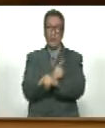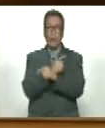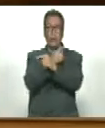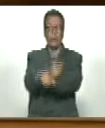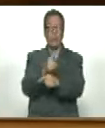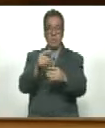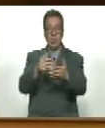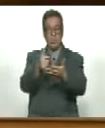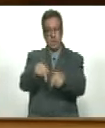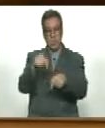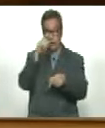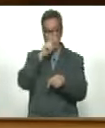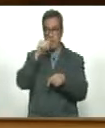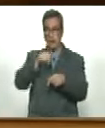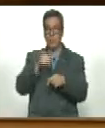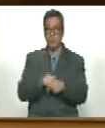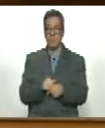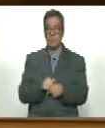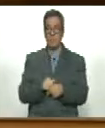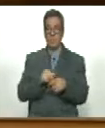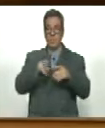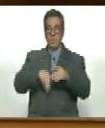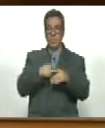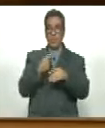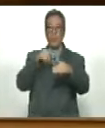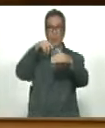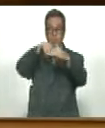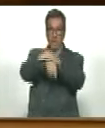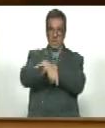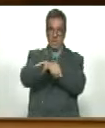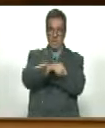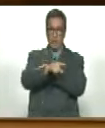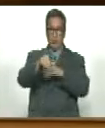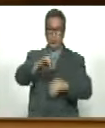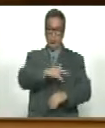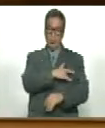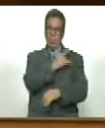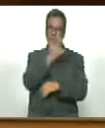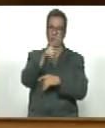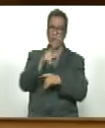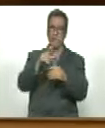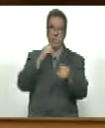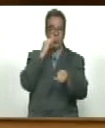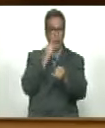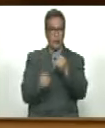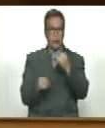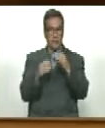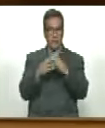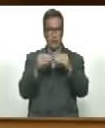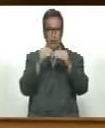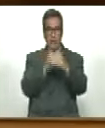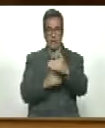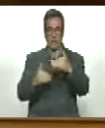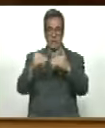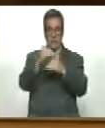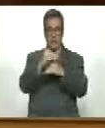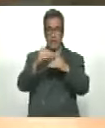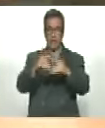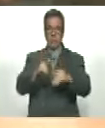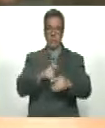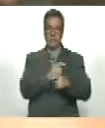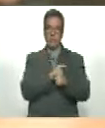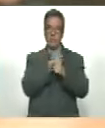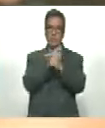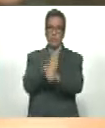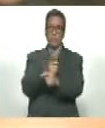país, cupo para ingresar a una universidad y concluir estudios universitarios. Hacia